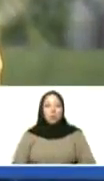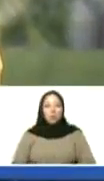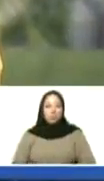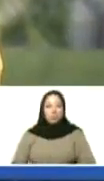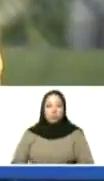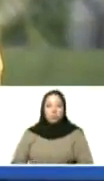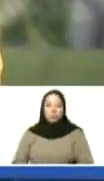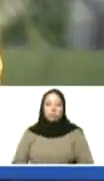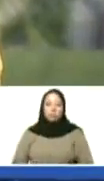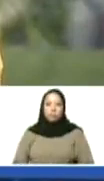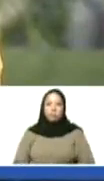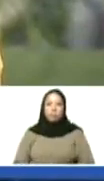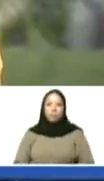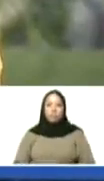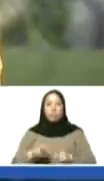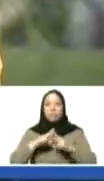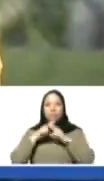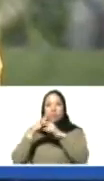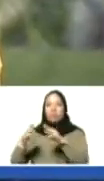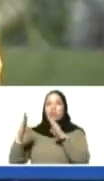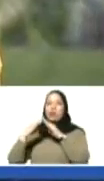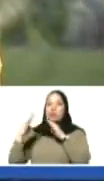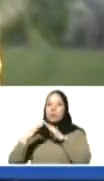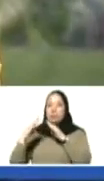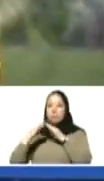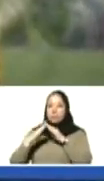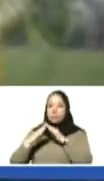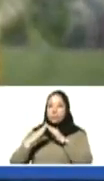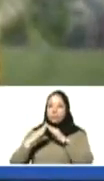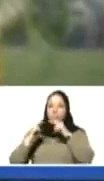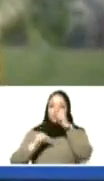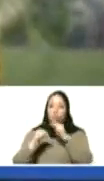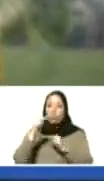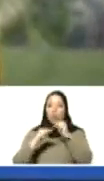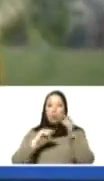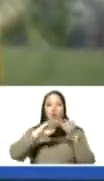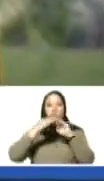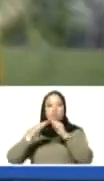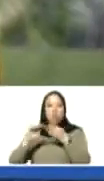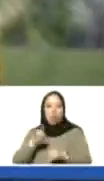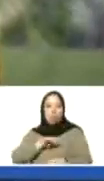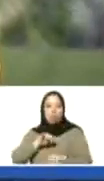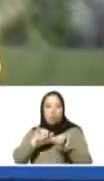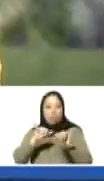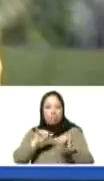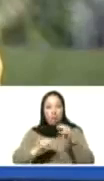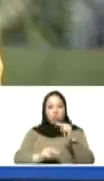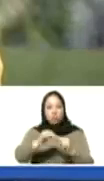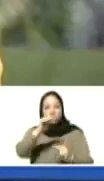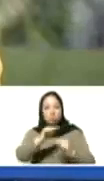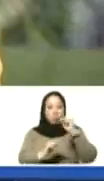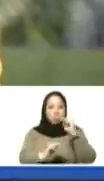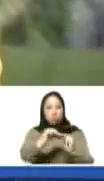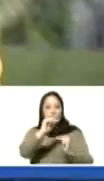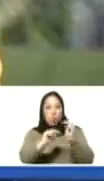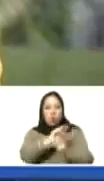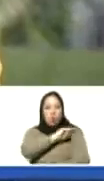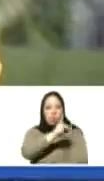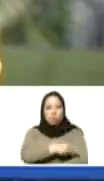Heredia, entregando viviendas construidas por la comunidad, por el poder popular.